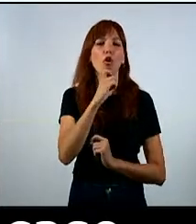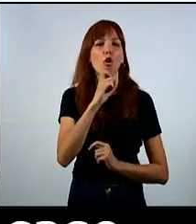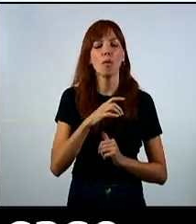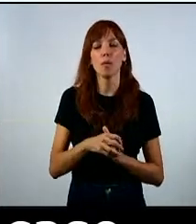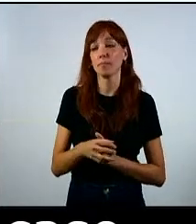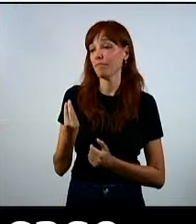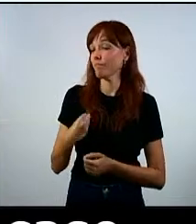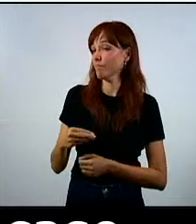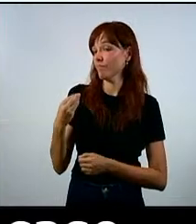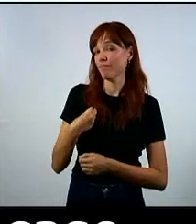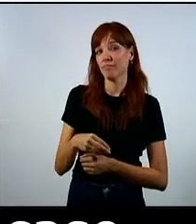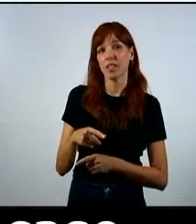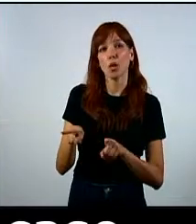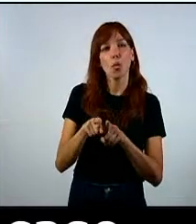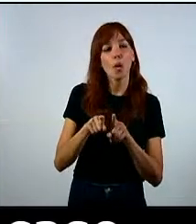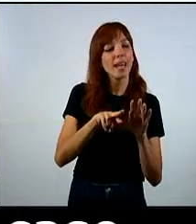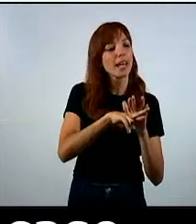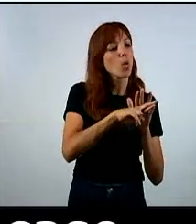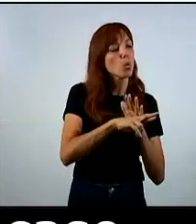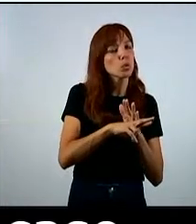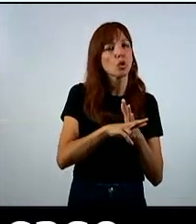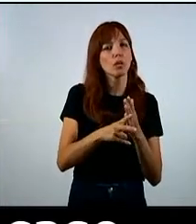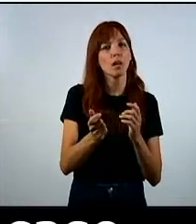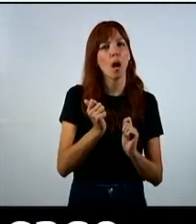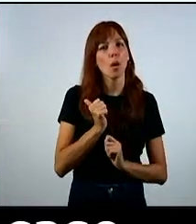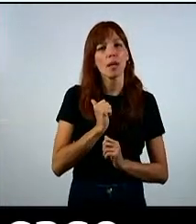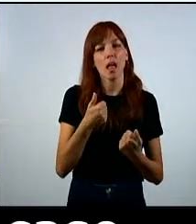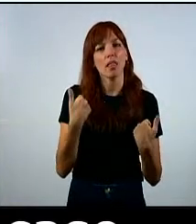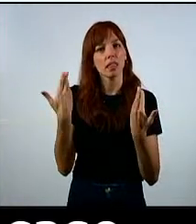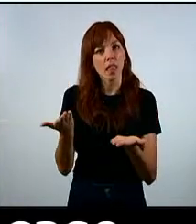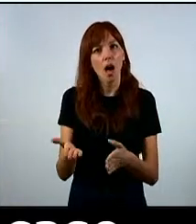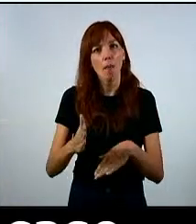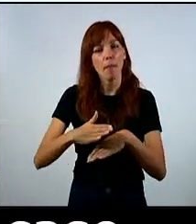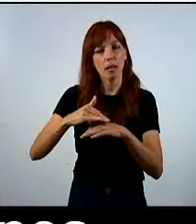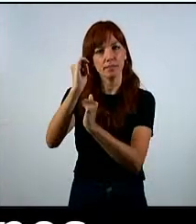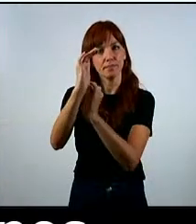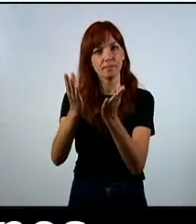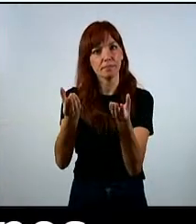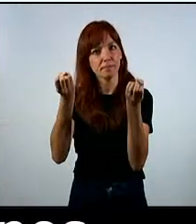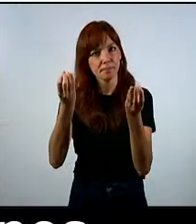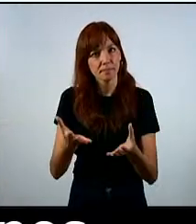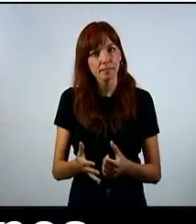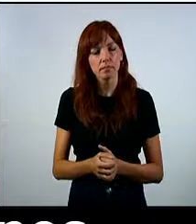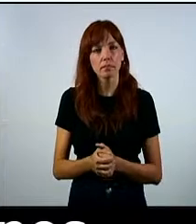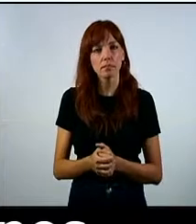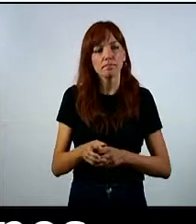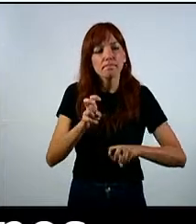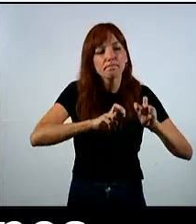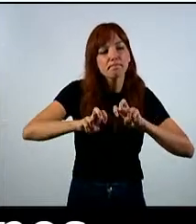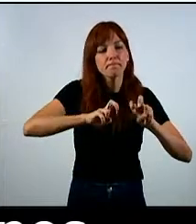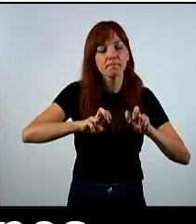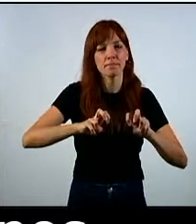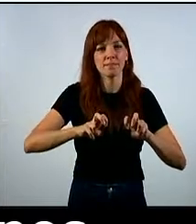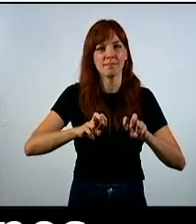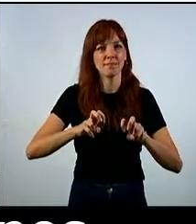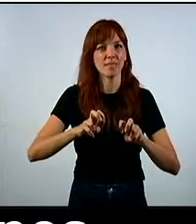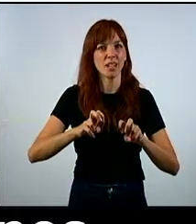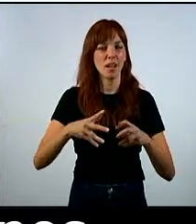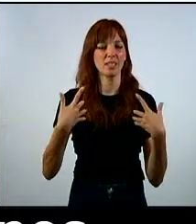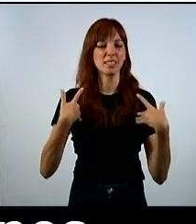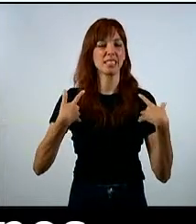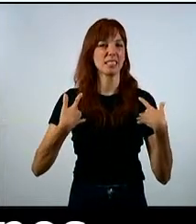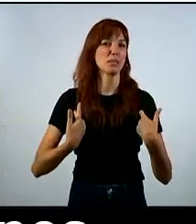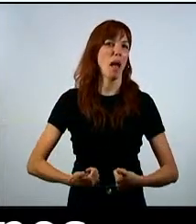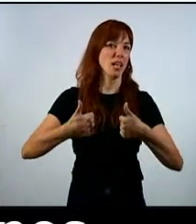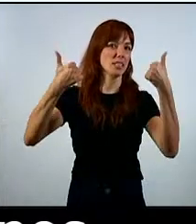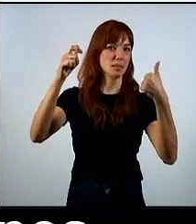situación, poniendo todos los recursos en manos de ellos para que puedan ser atendidos, buscando no victimizar más a las personas que